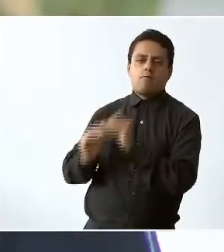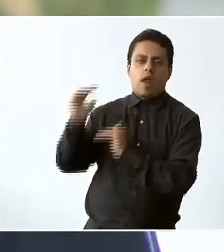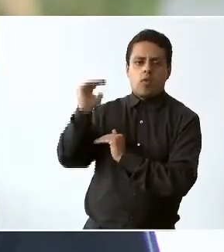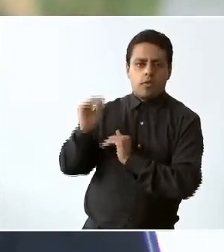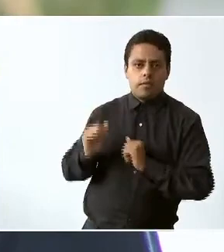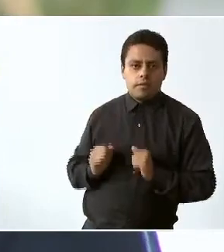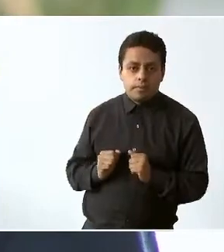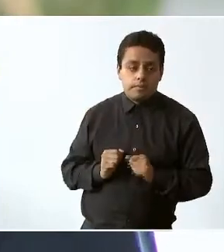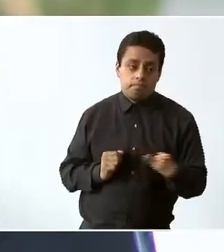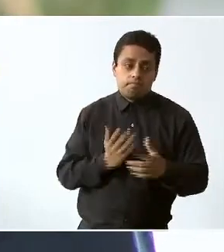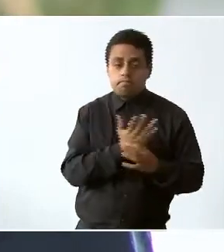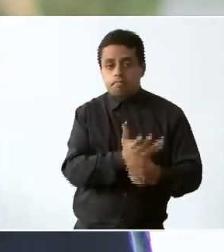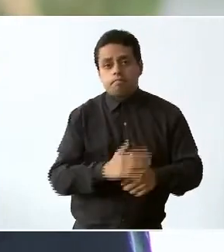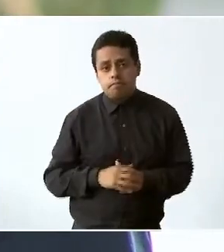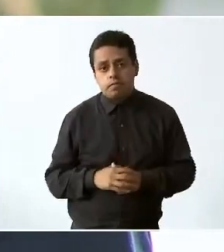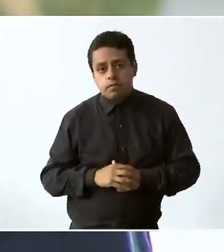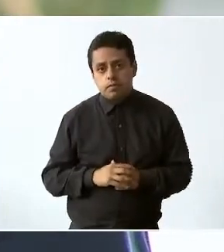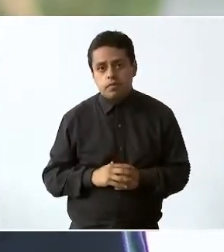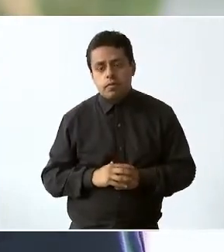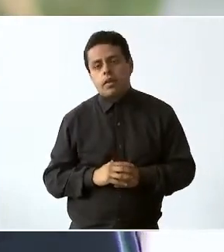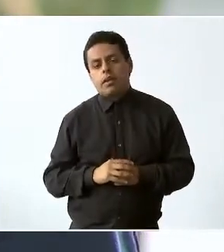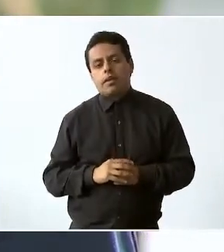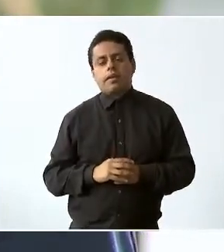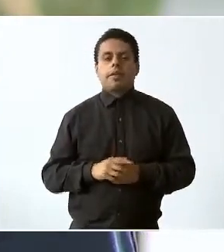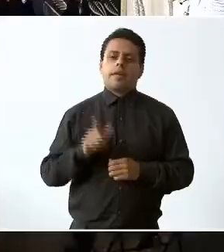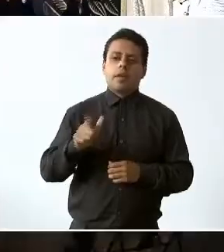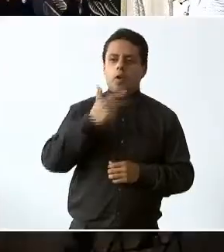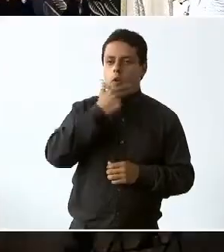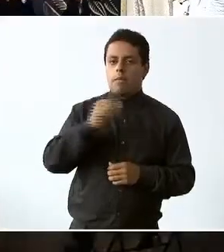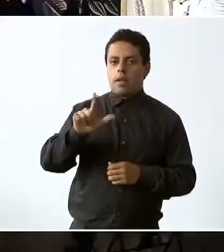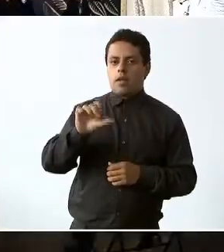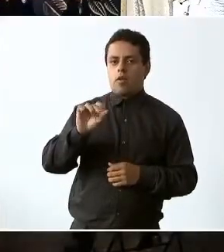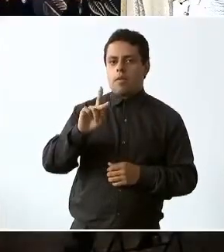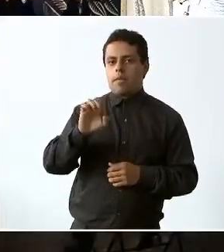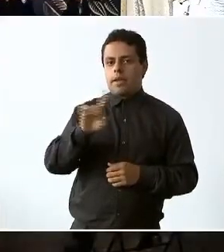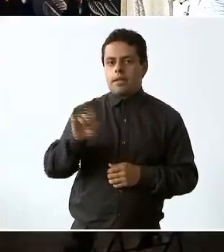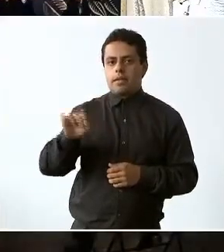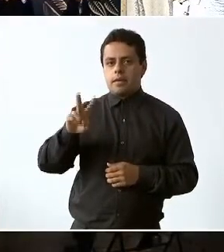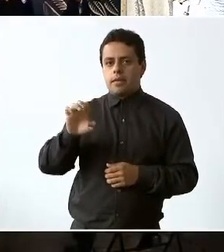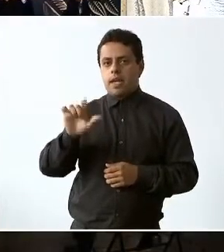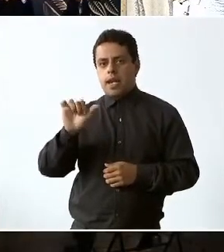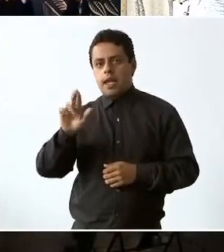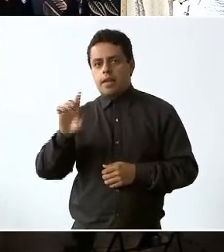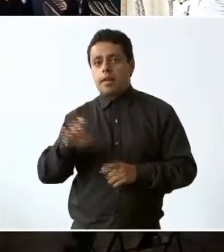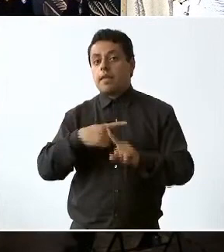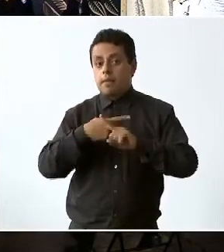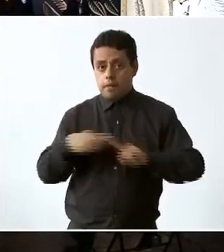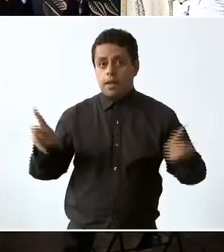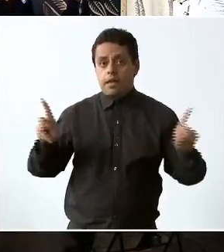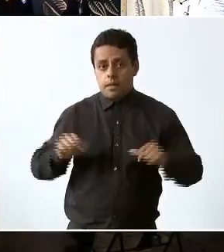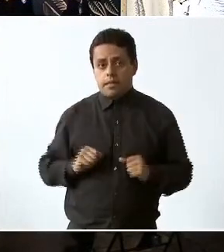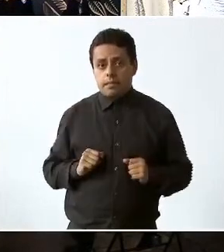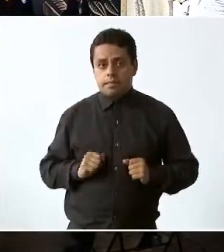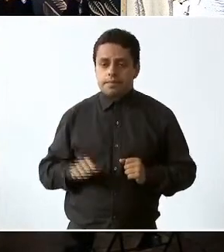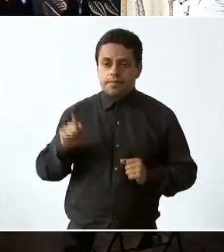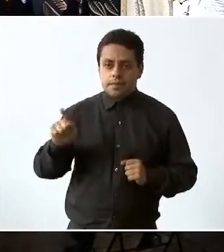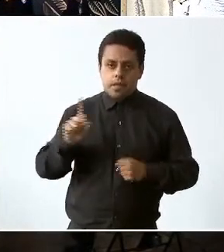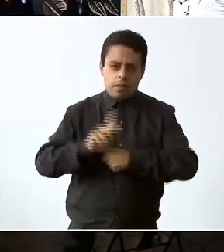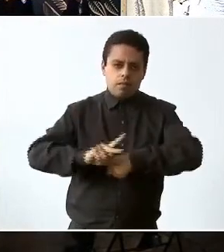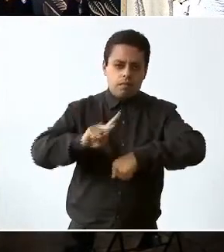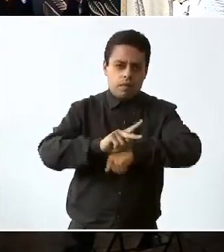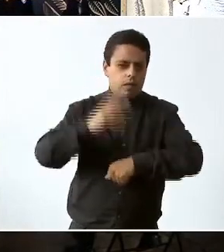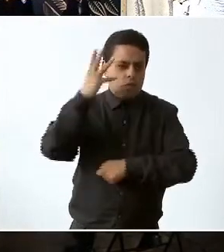López Velarde tenía otra catadura. El autor de Suave